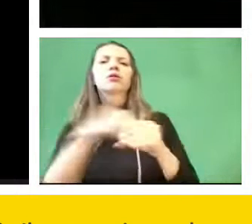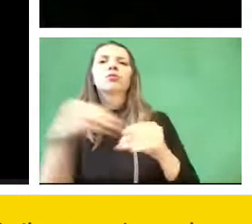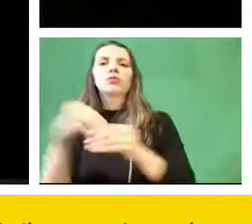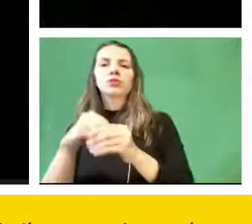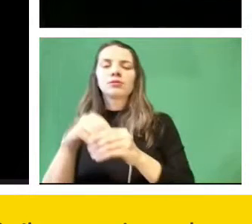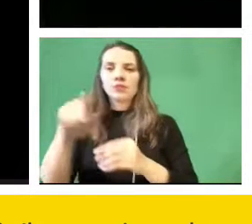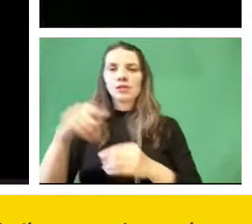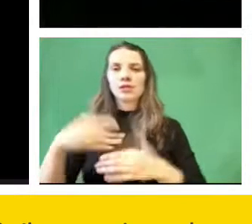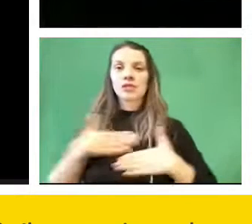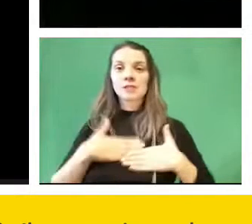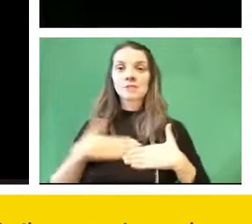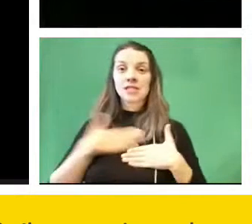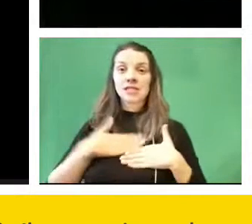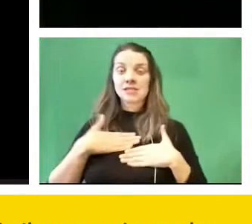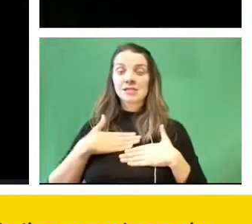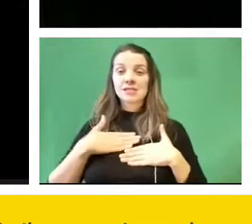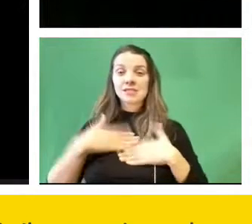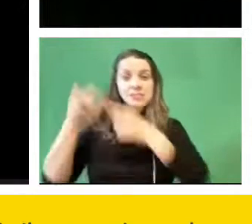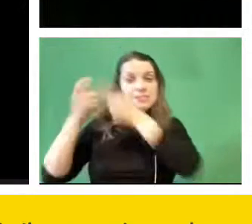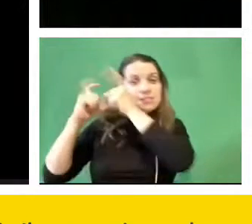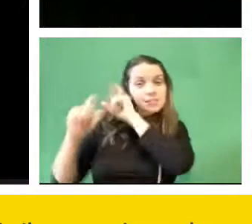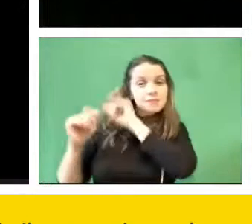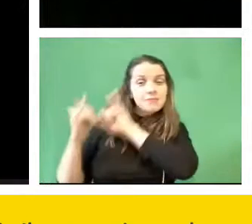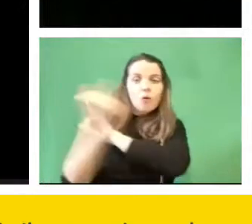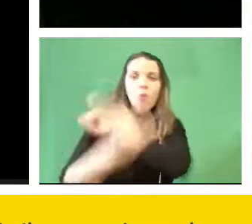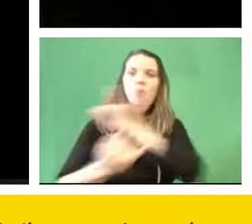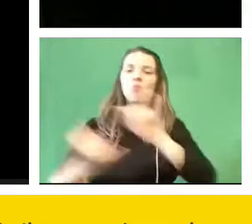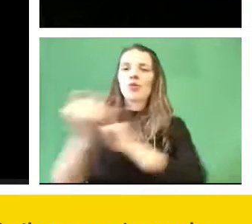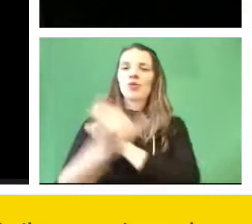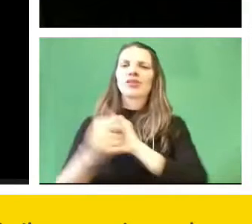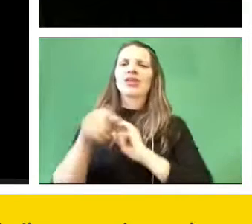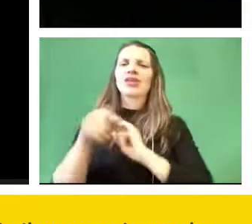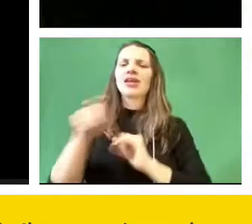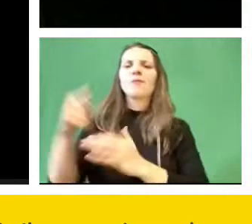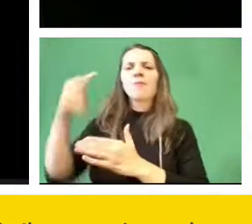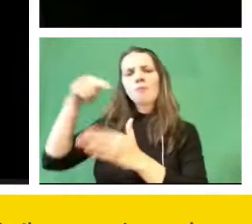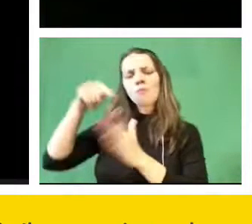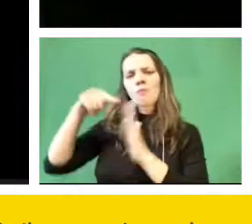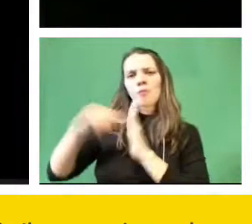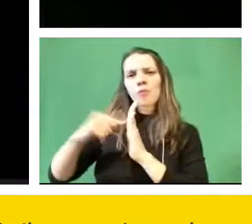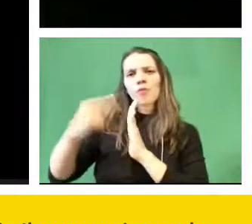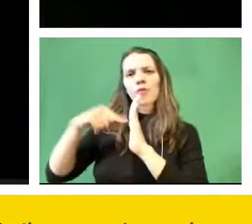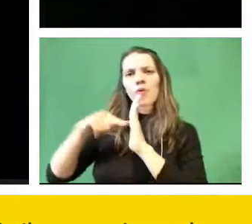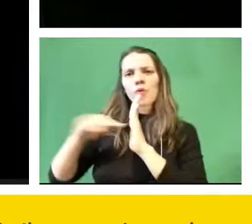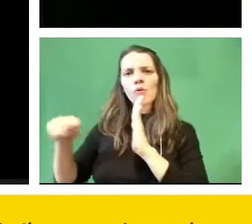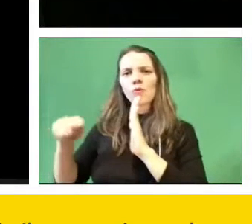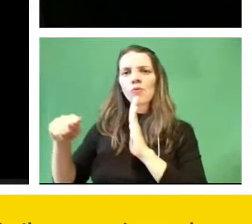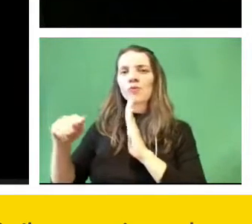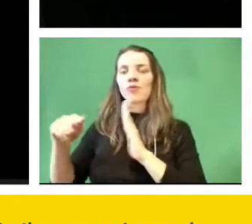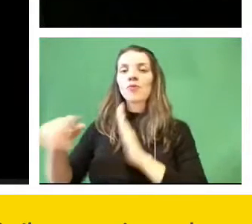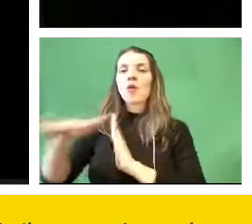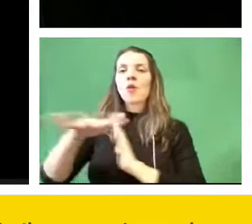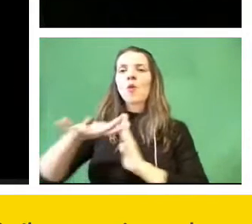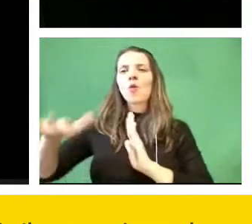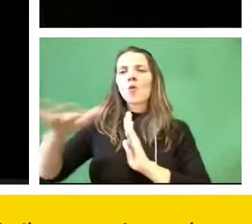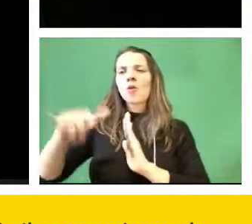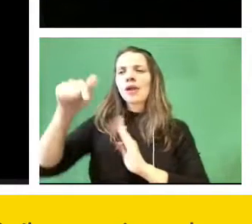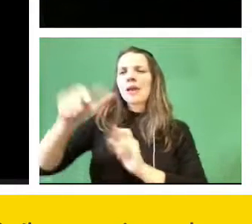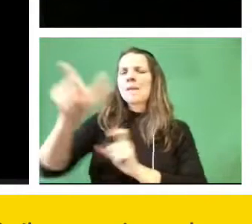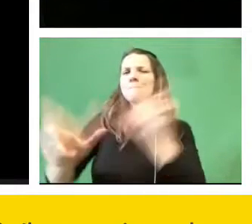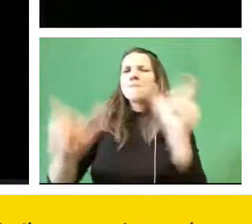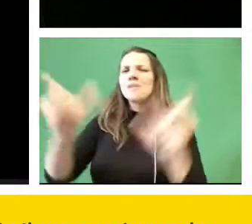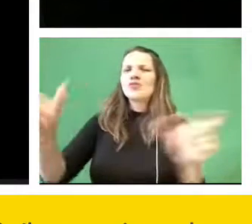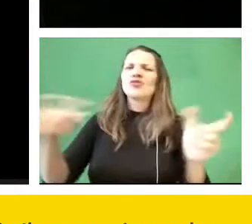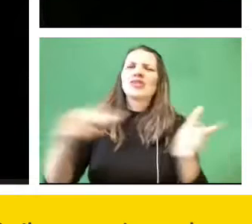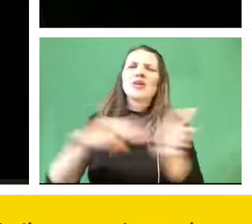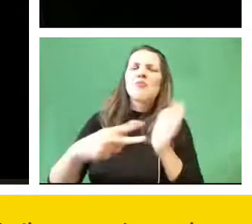diseño inclusivo para poder indagar problemas de inclusión desde un ejercicio comprobable y objetivo, en donde pudiéramos con